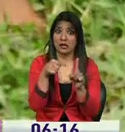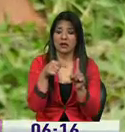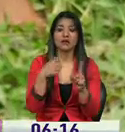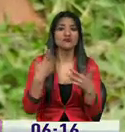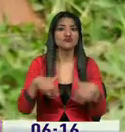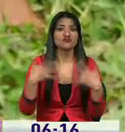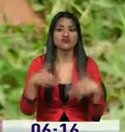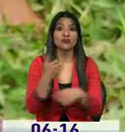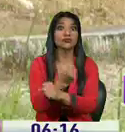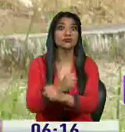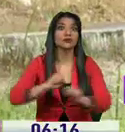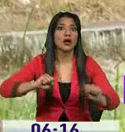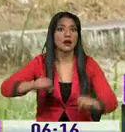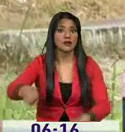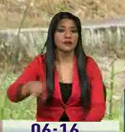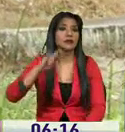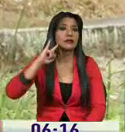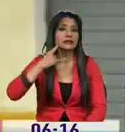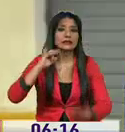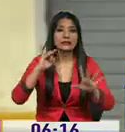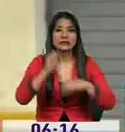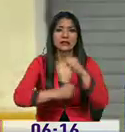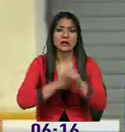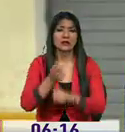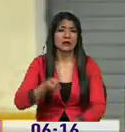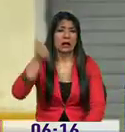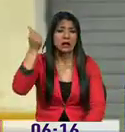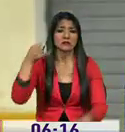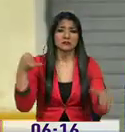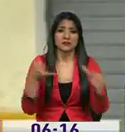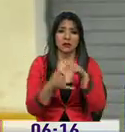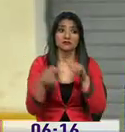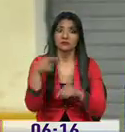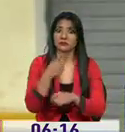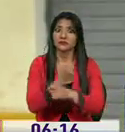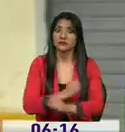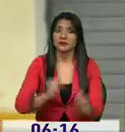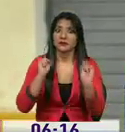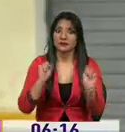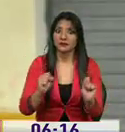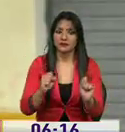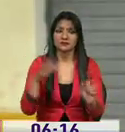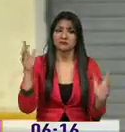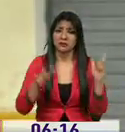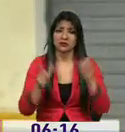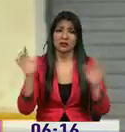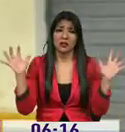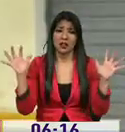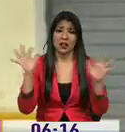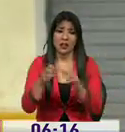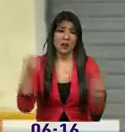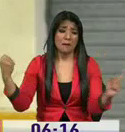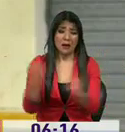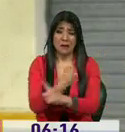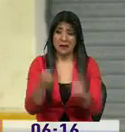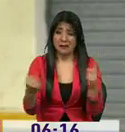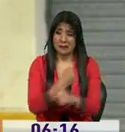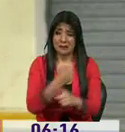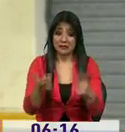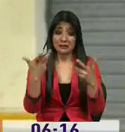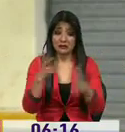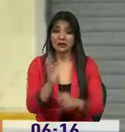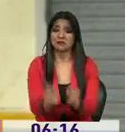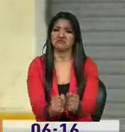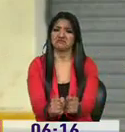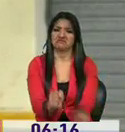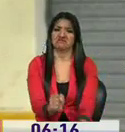menor de 7 años fuera víctima de violación. Ahí nosotros cogemos y le metemos una planiza y lo amarramos. Llamamos a